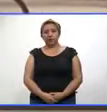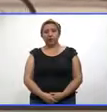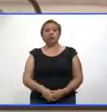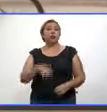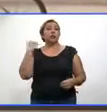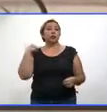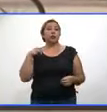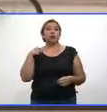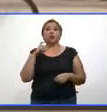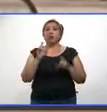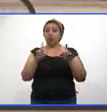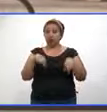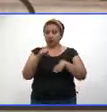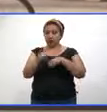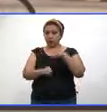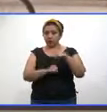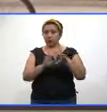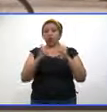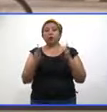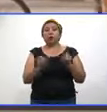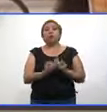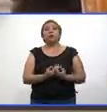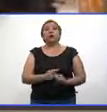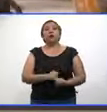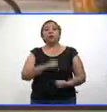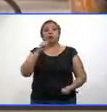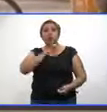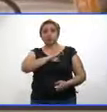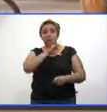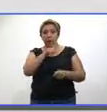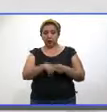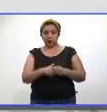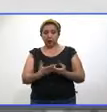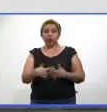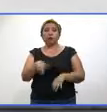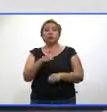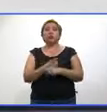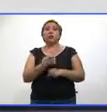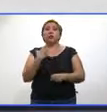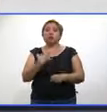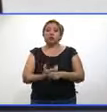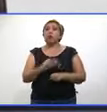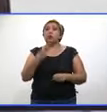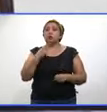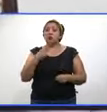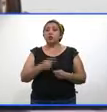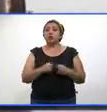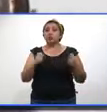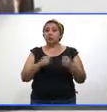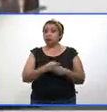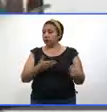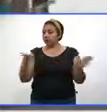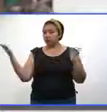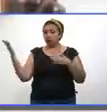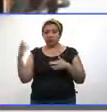En Yucatán, el triciclo es un medio de transporte, en especial en las comunidades del estado, pues se utiliza tanto para llevar